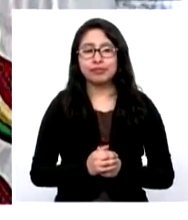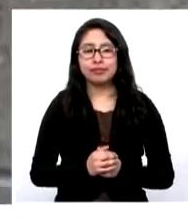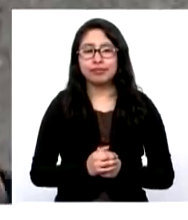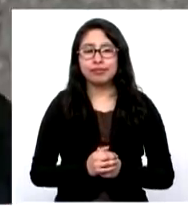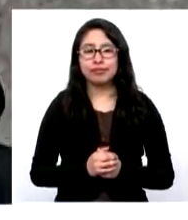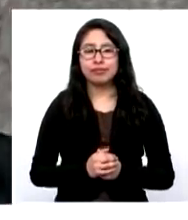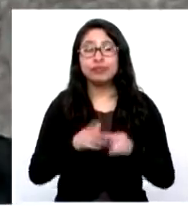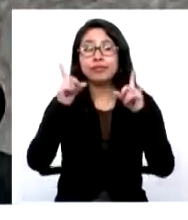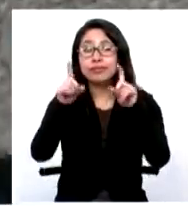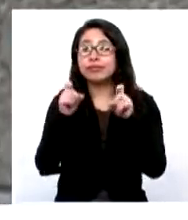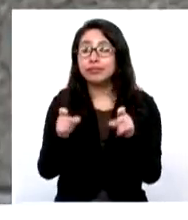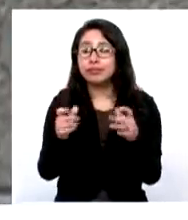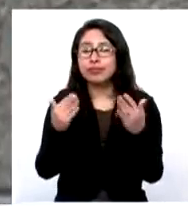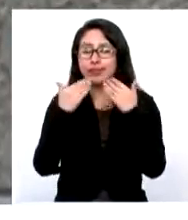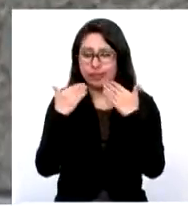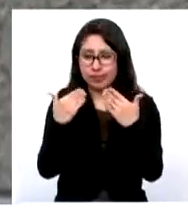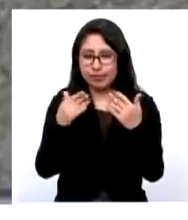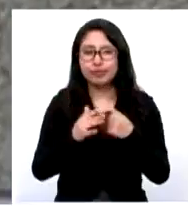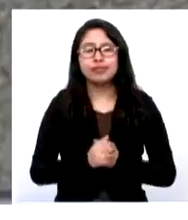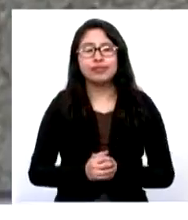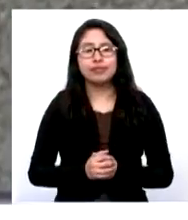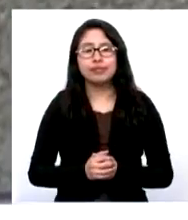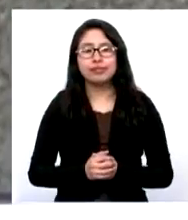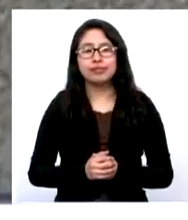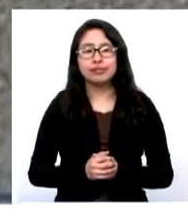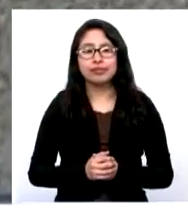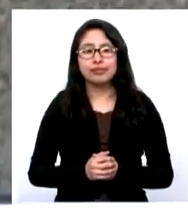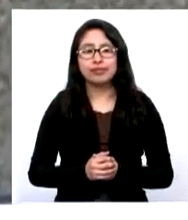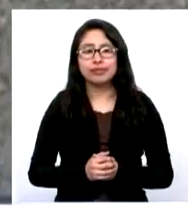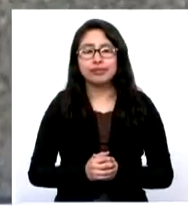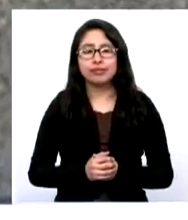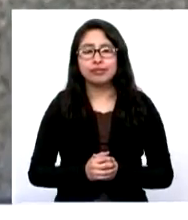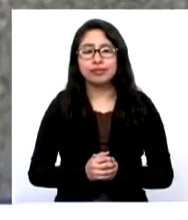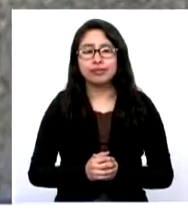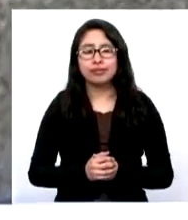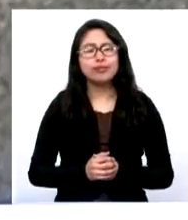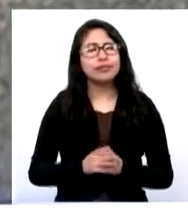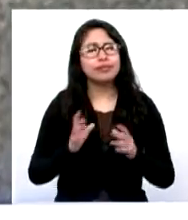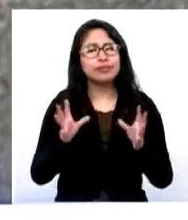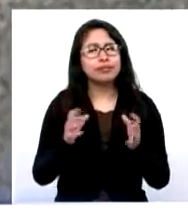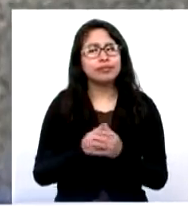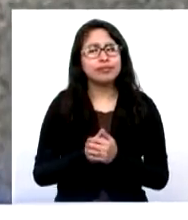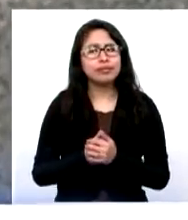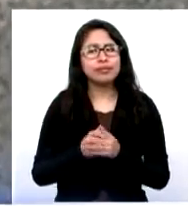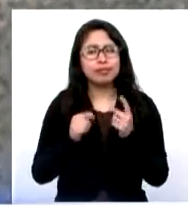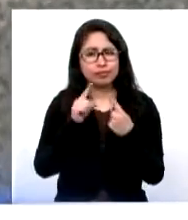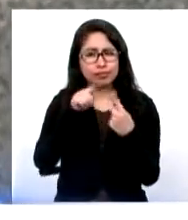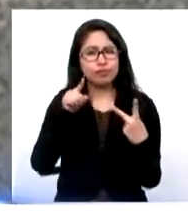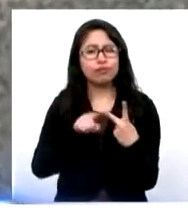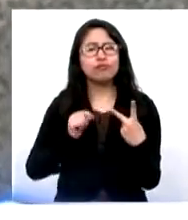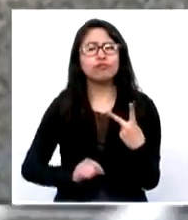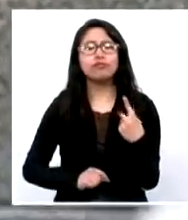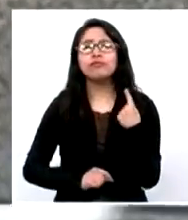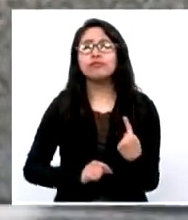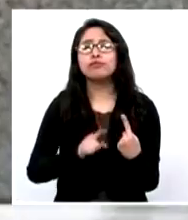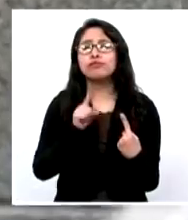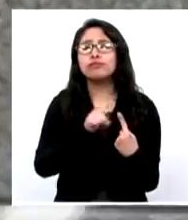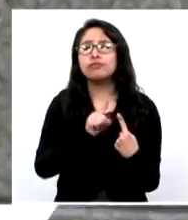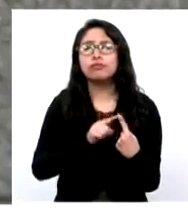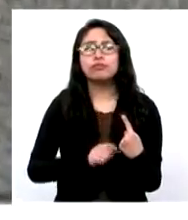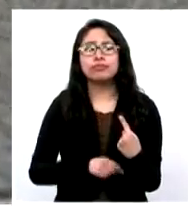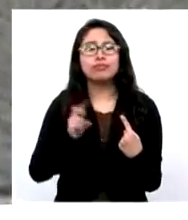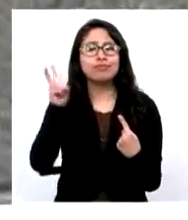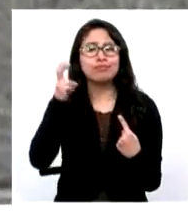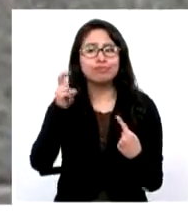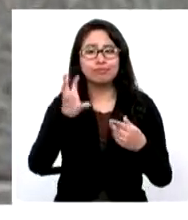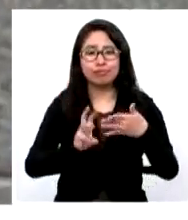Ministro, gracias. Alexander Quispe Zaire de la Red Herbol. Ministro, unas consultas, por favor, ministro. Uno respecto al 6